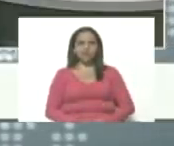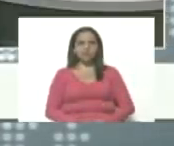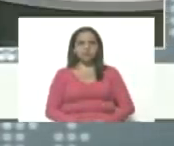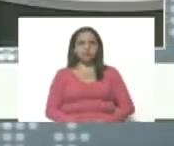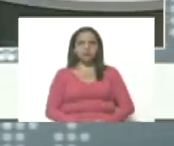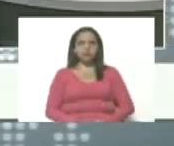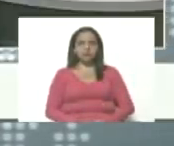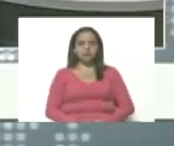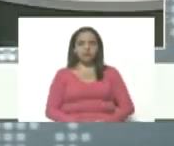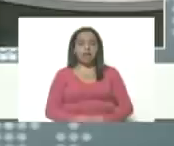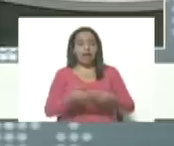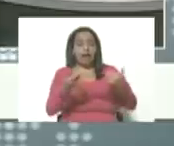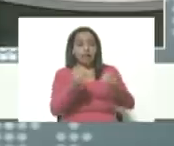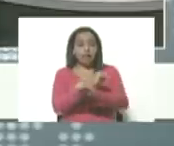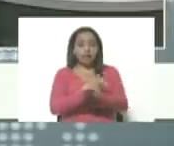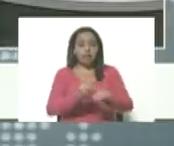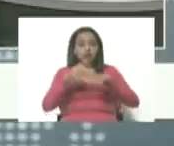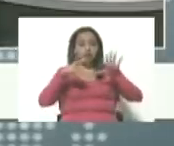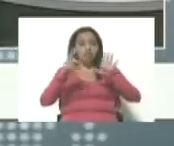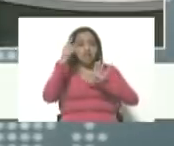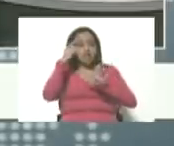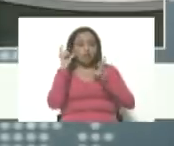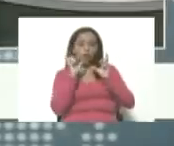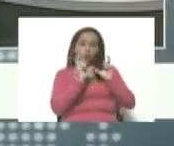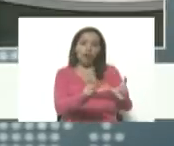Estamos terminando 7 días de cuarentena.